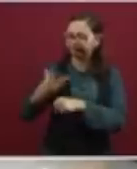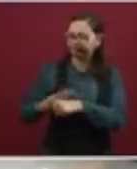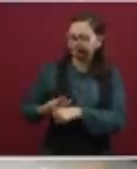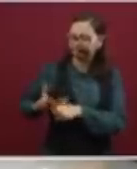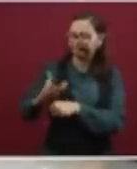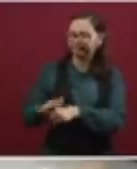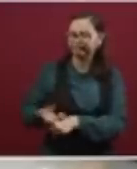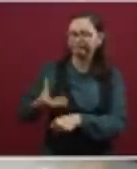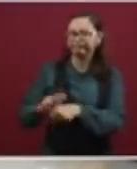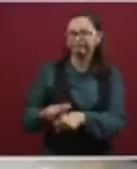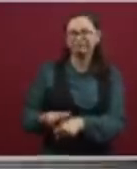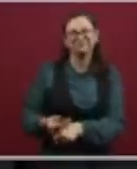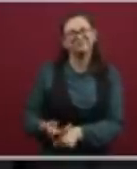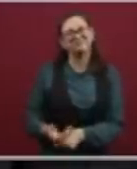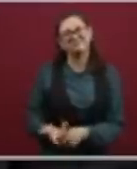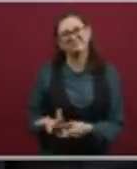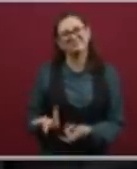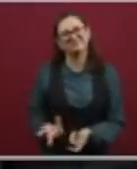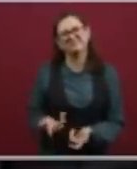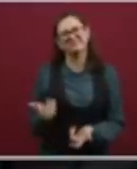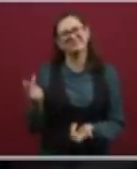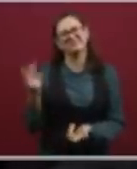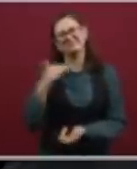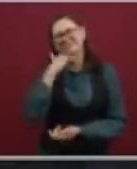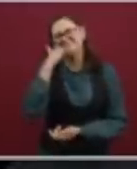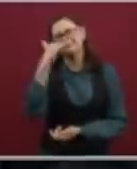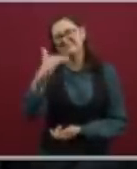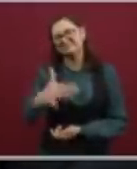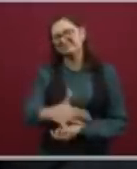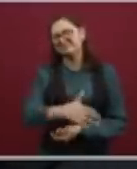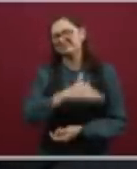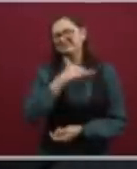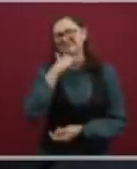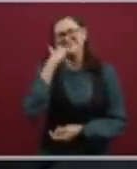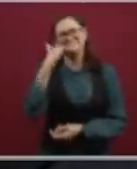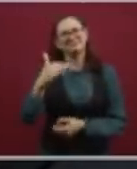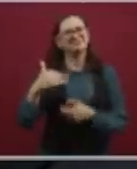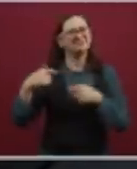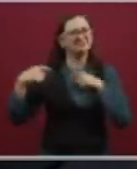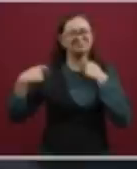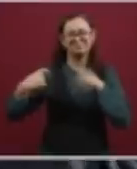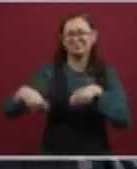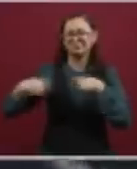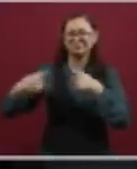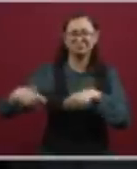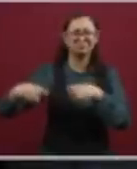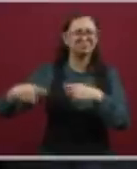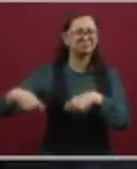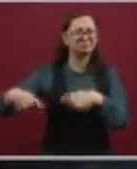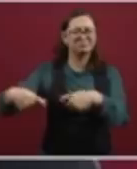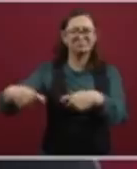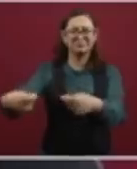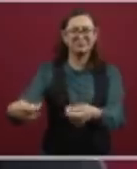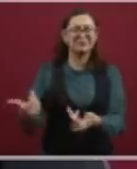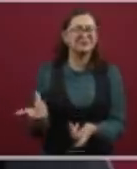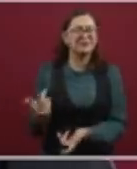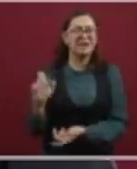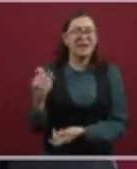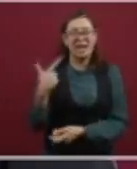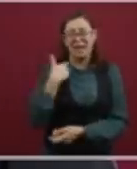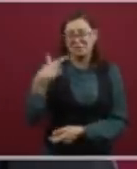Mucha corrupción fue lo que heredaron fue lo que dejaron los gobiernos